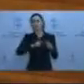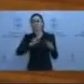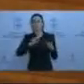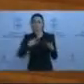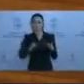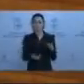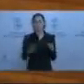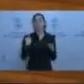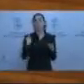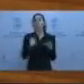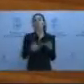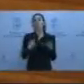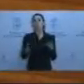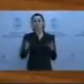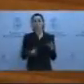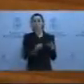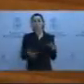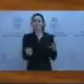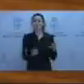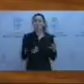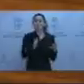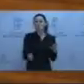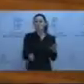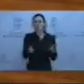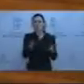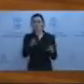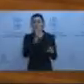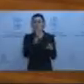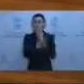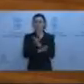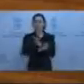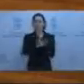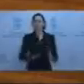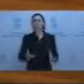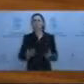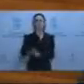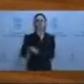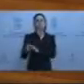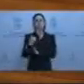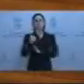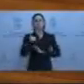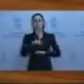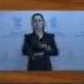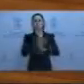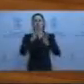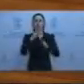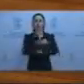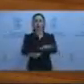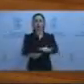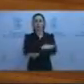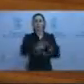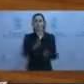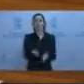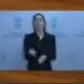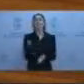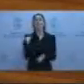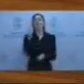persona nombrada o cesada. A este respecto, informarle que la última comunicación al Consejo de Gobierno fue realizada el pasado